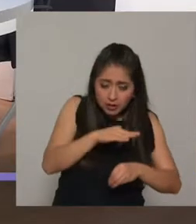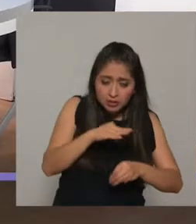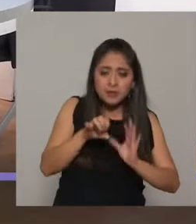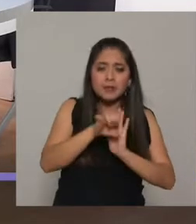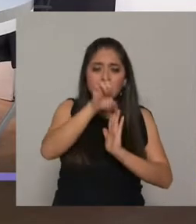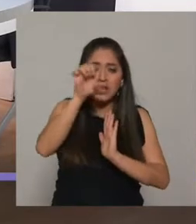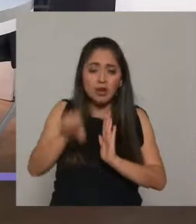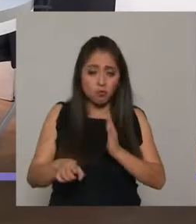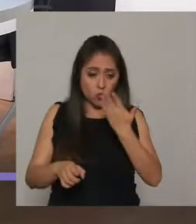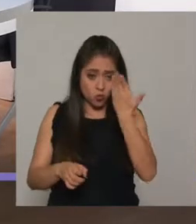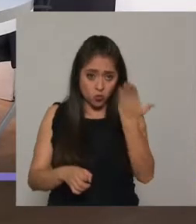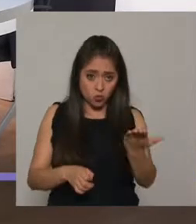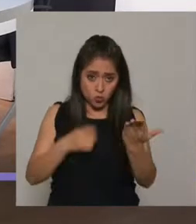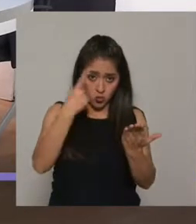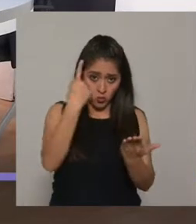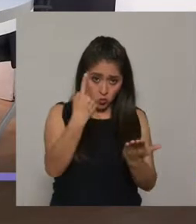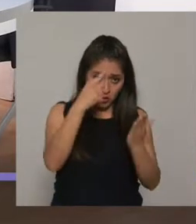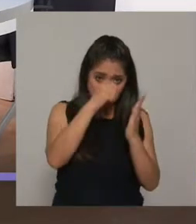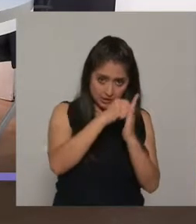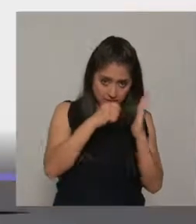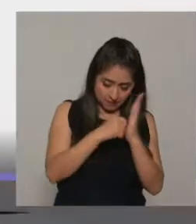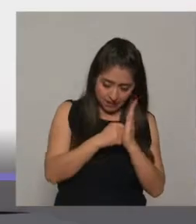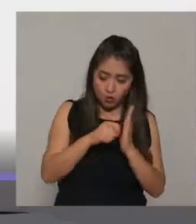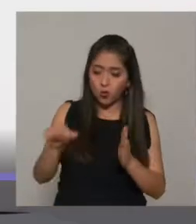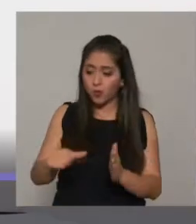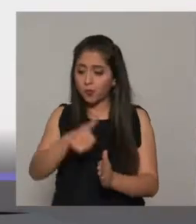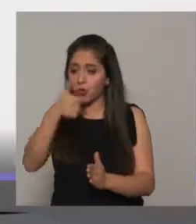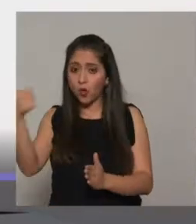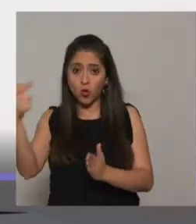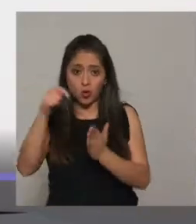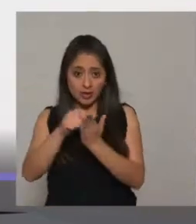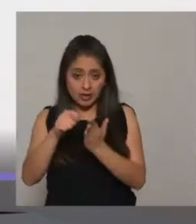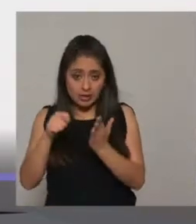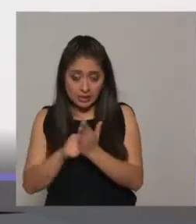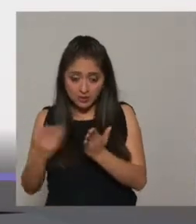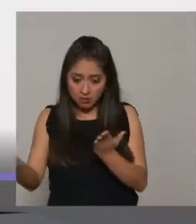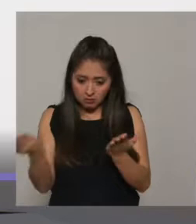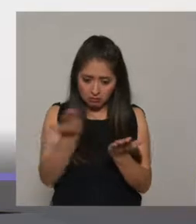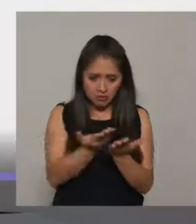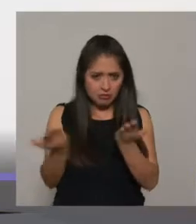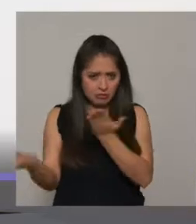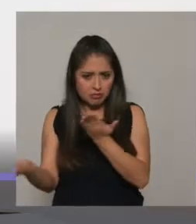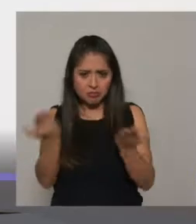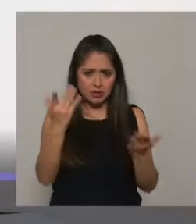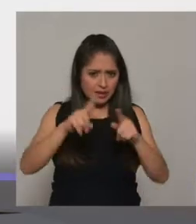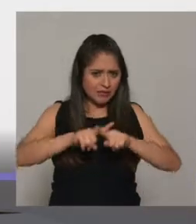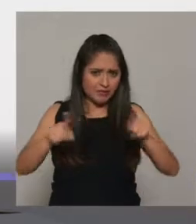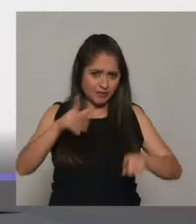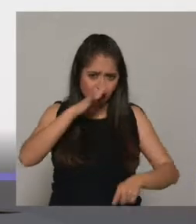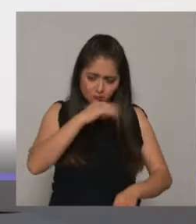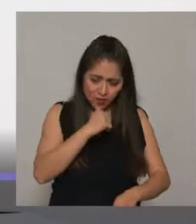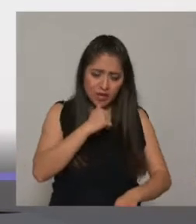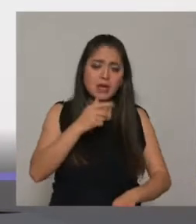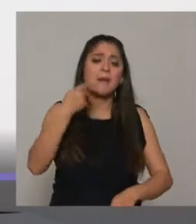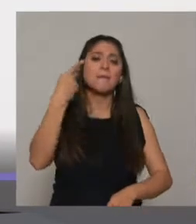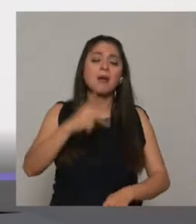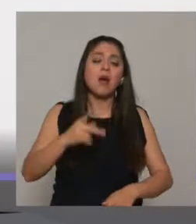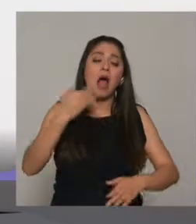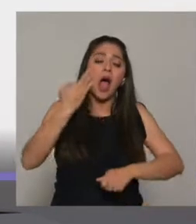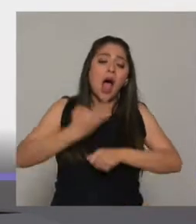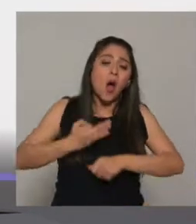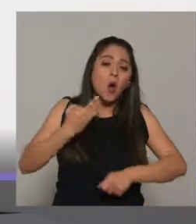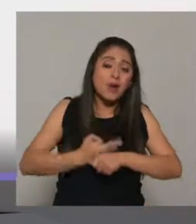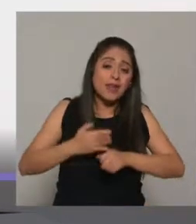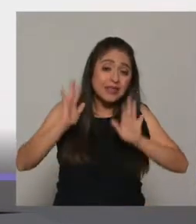testamento? Lo que pasa es que cuando los notarios hoy en día, eso ya es hoy y eso ya tenemos varios años haciéndolo con el gobierno de la ciudad. Hoy en día,